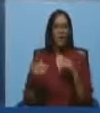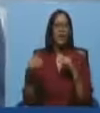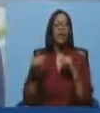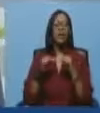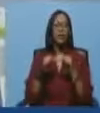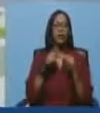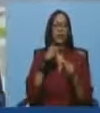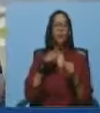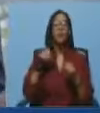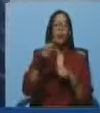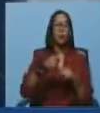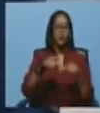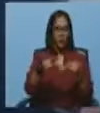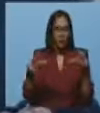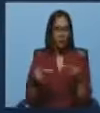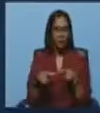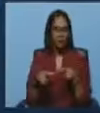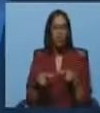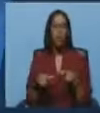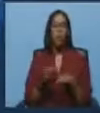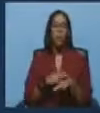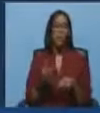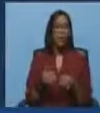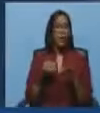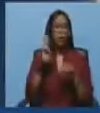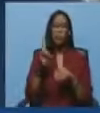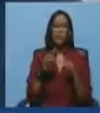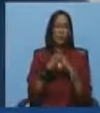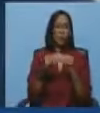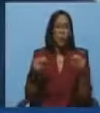por otros medios. ¿Por qué? Porque, bueno, utilizan todas las